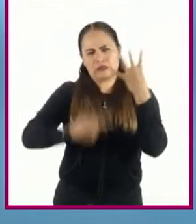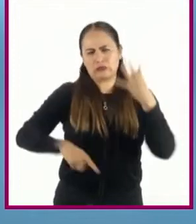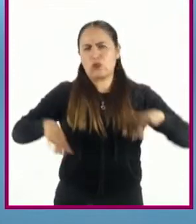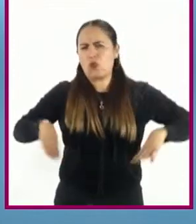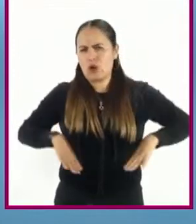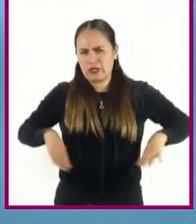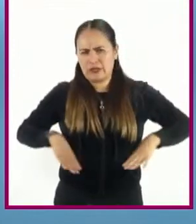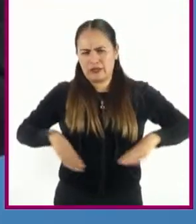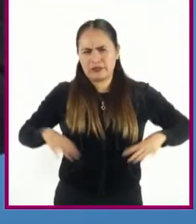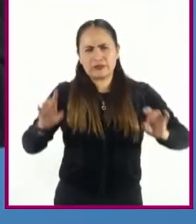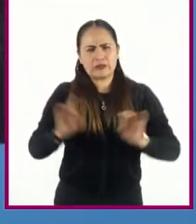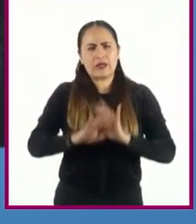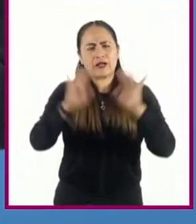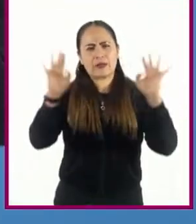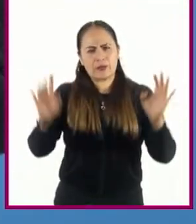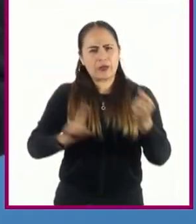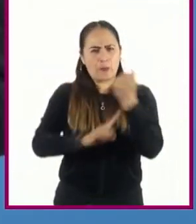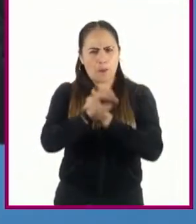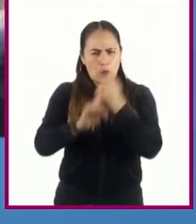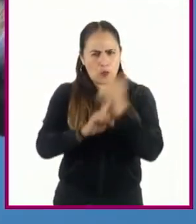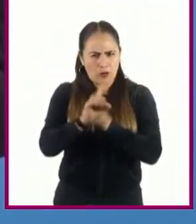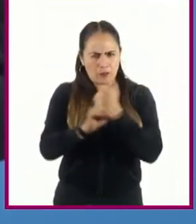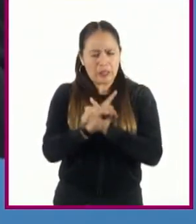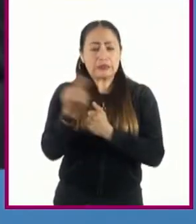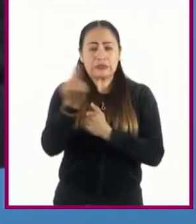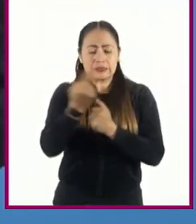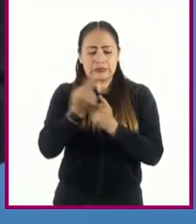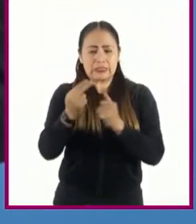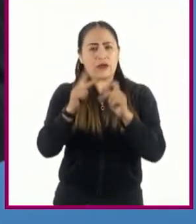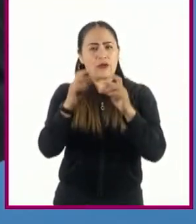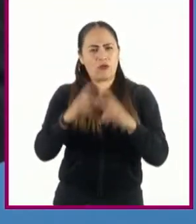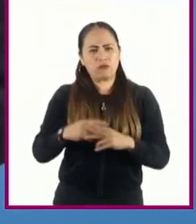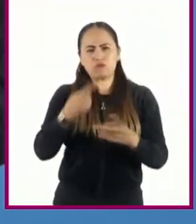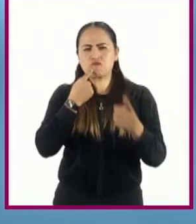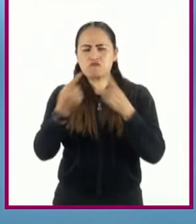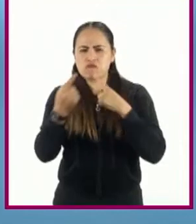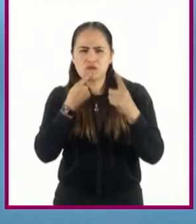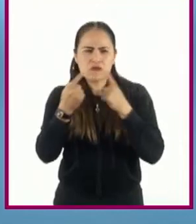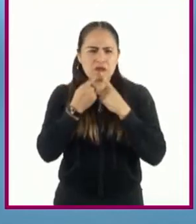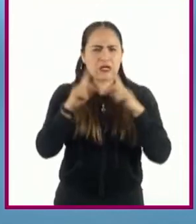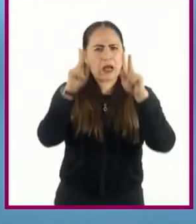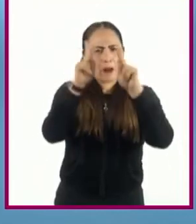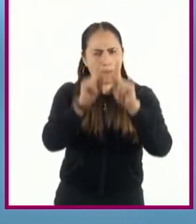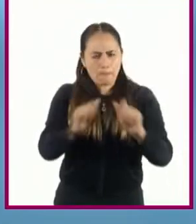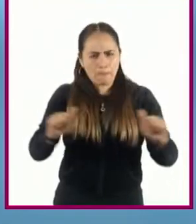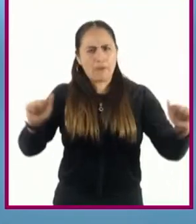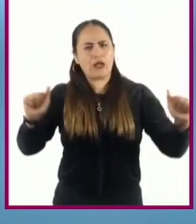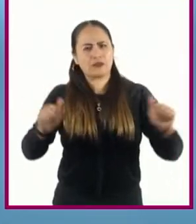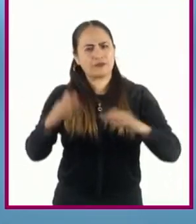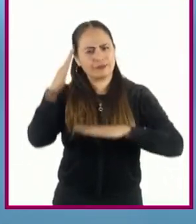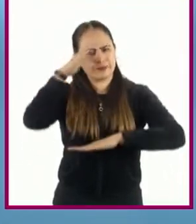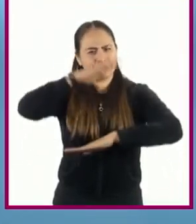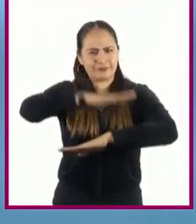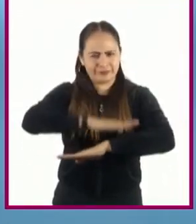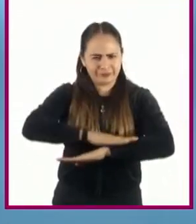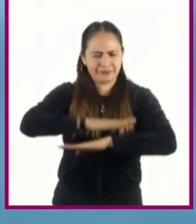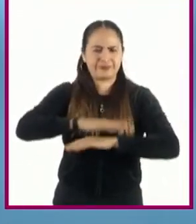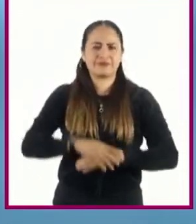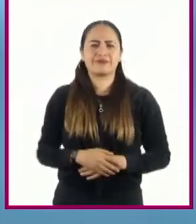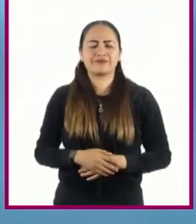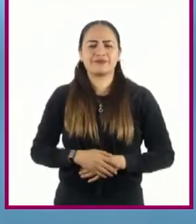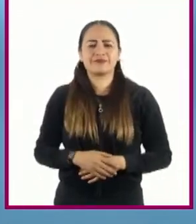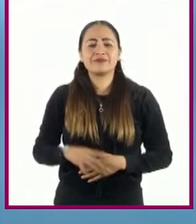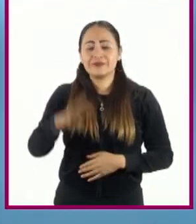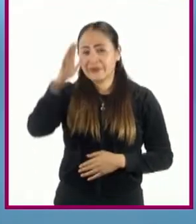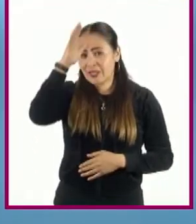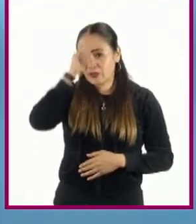solucionar los conflictos para evitar que escalen a confrontaciones violentas. De acuerdo. Recuerdo que